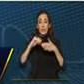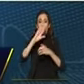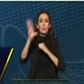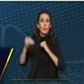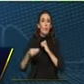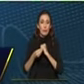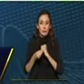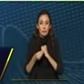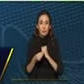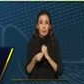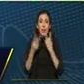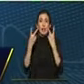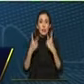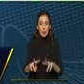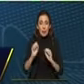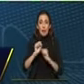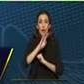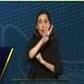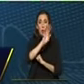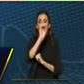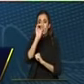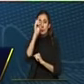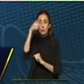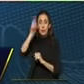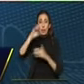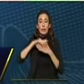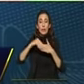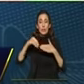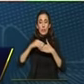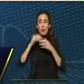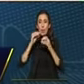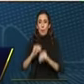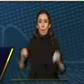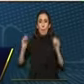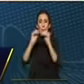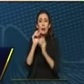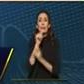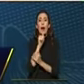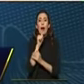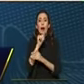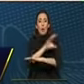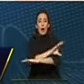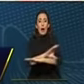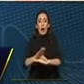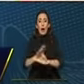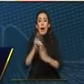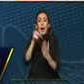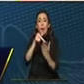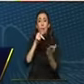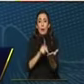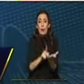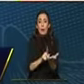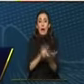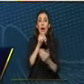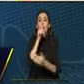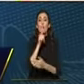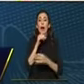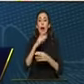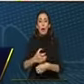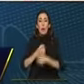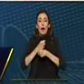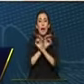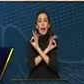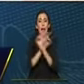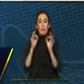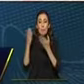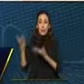Además, 450 millones de dólares llevaron más agua al campo a través de la misión Agua Segura.